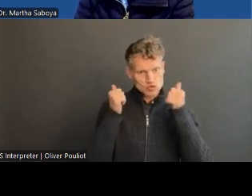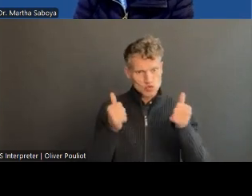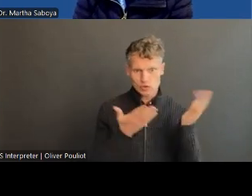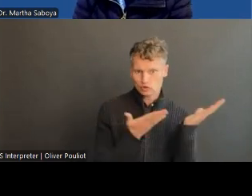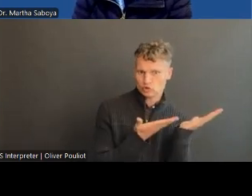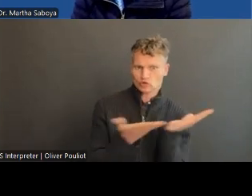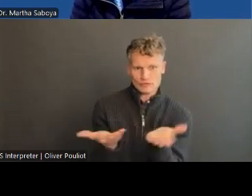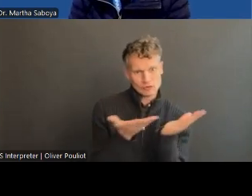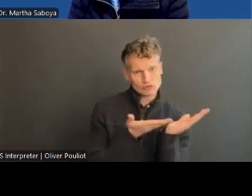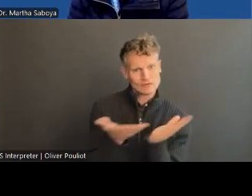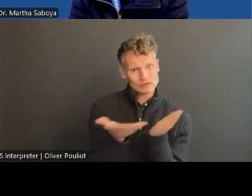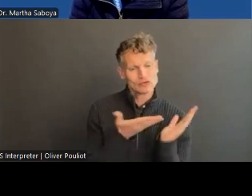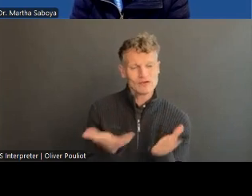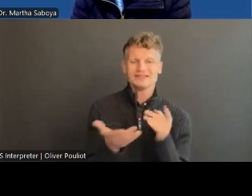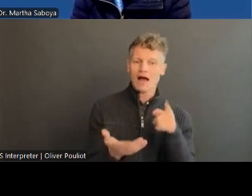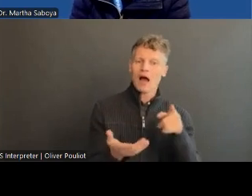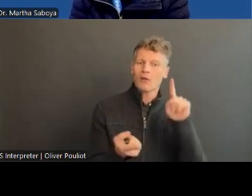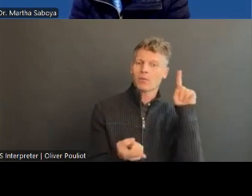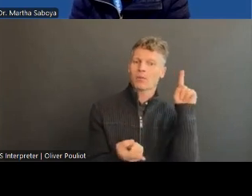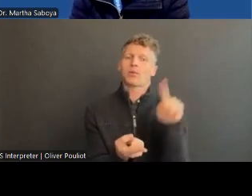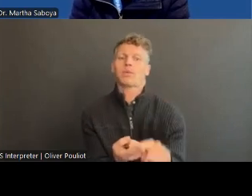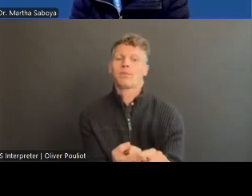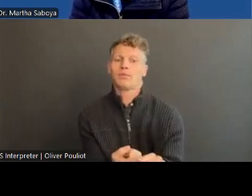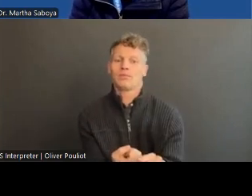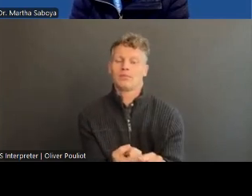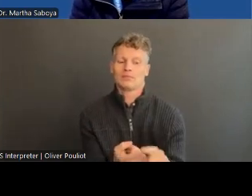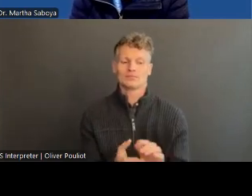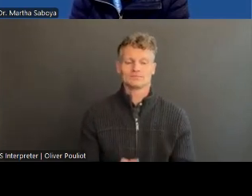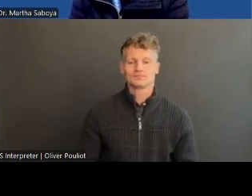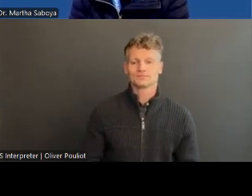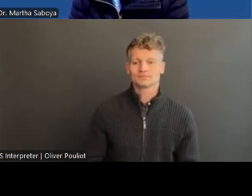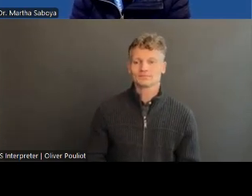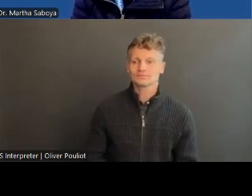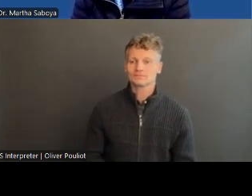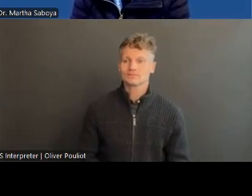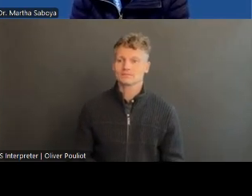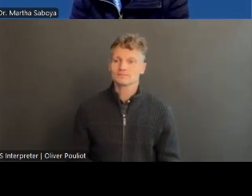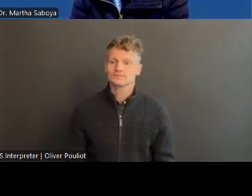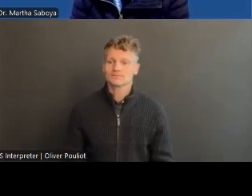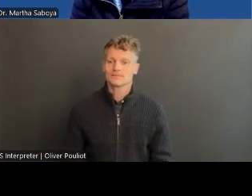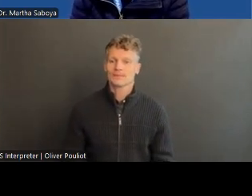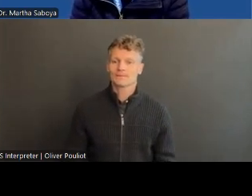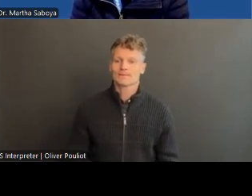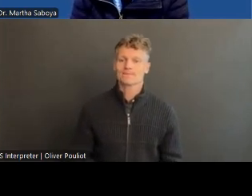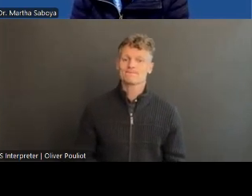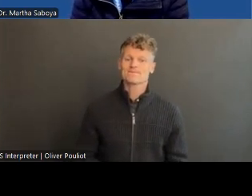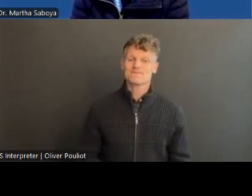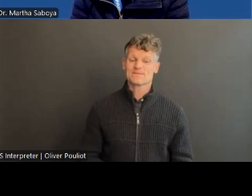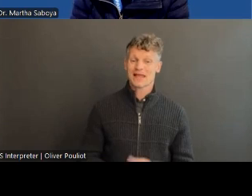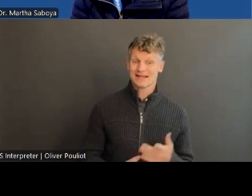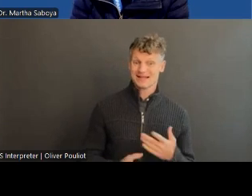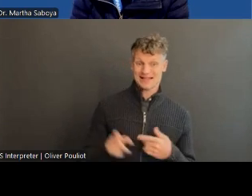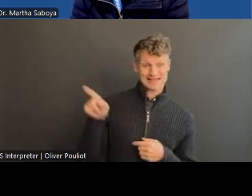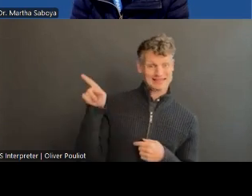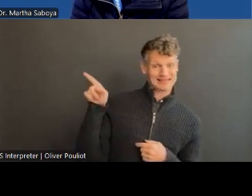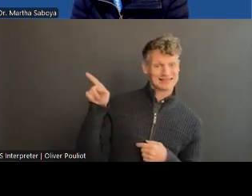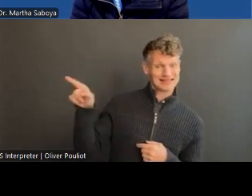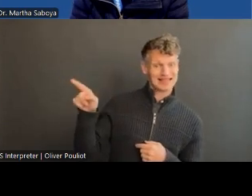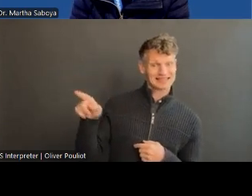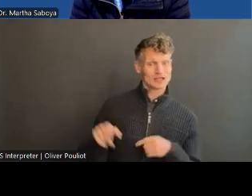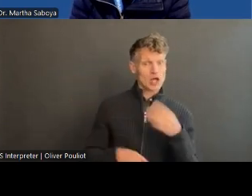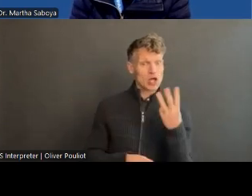la prevención, no solo, y erradicación, no solo en mejorar. Aquí tenemos una lista de los